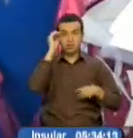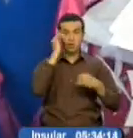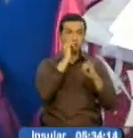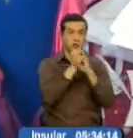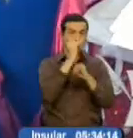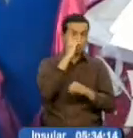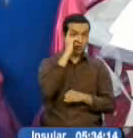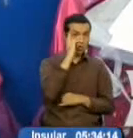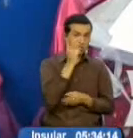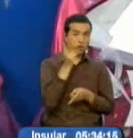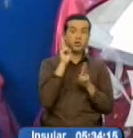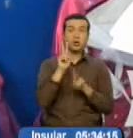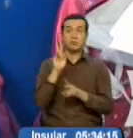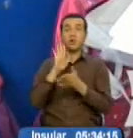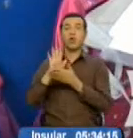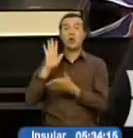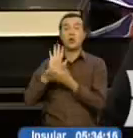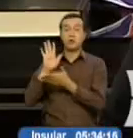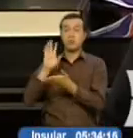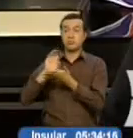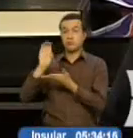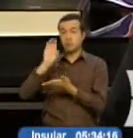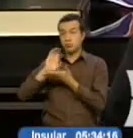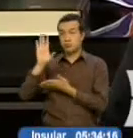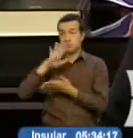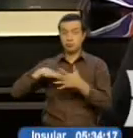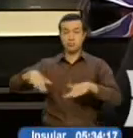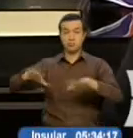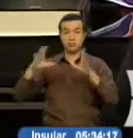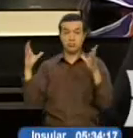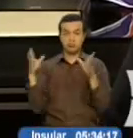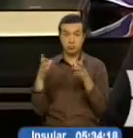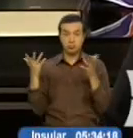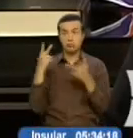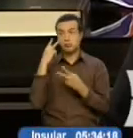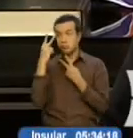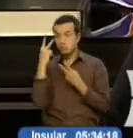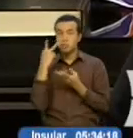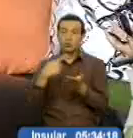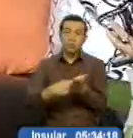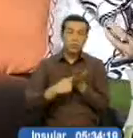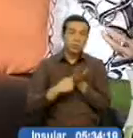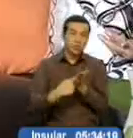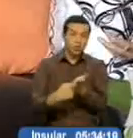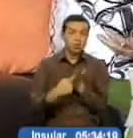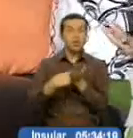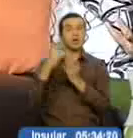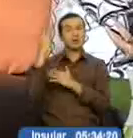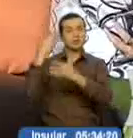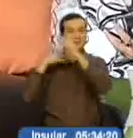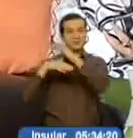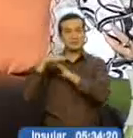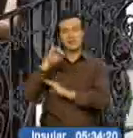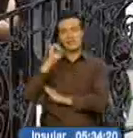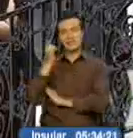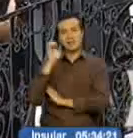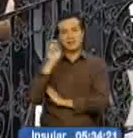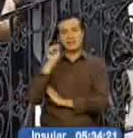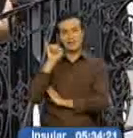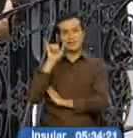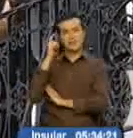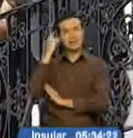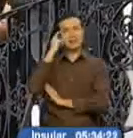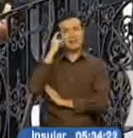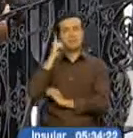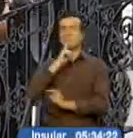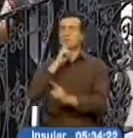instituciones gubernamentales, sino también educativas. Que se conozca, que se hable de él, que se discuta. La historiadora Jenny Londoño aplaude esta